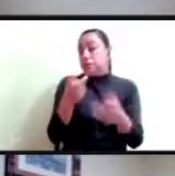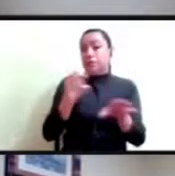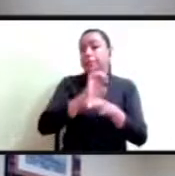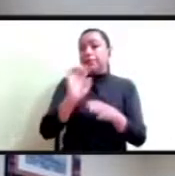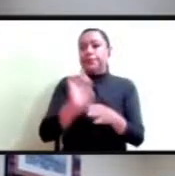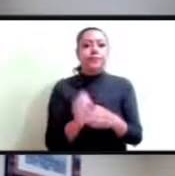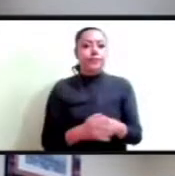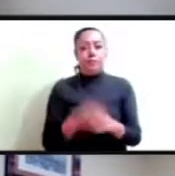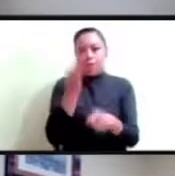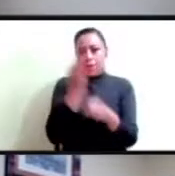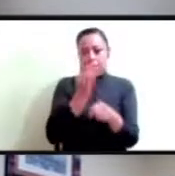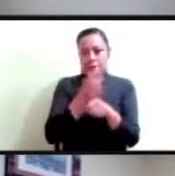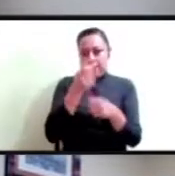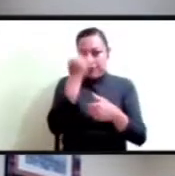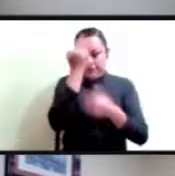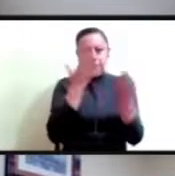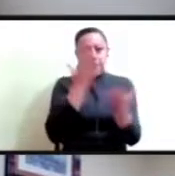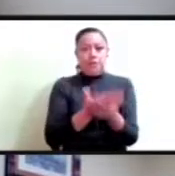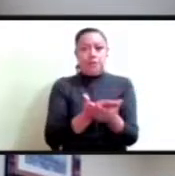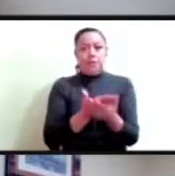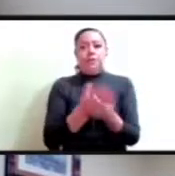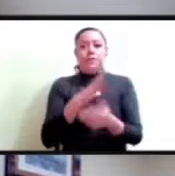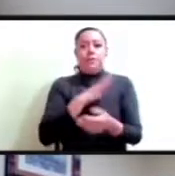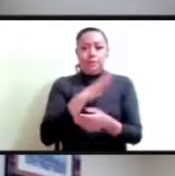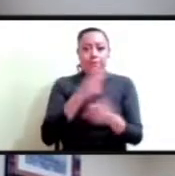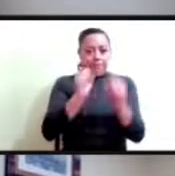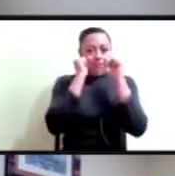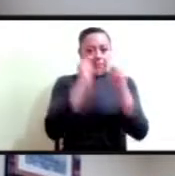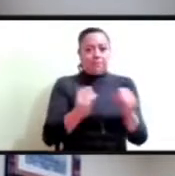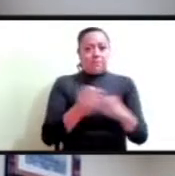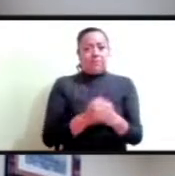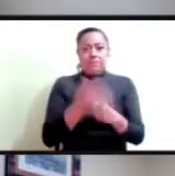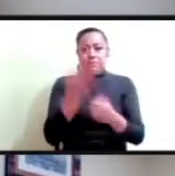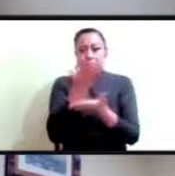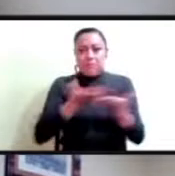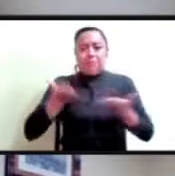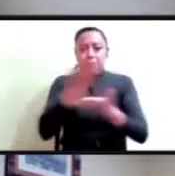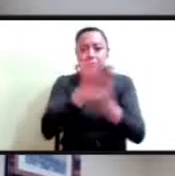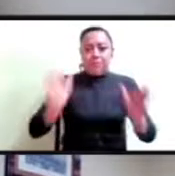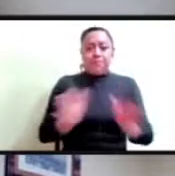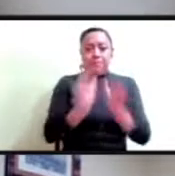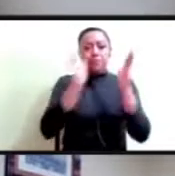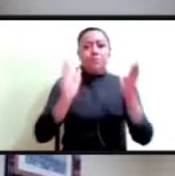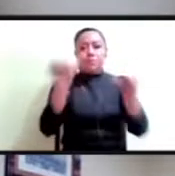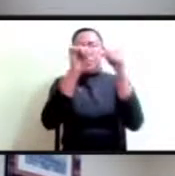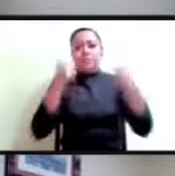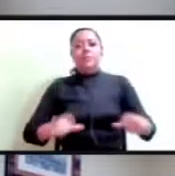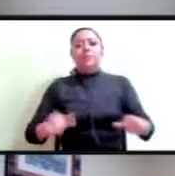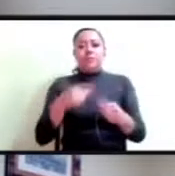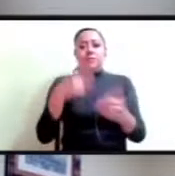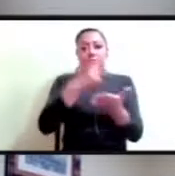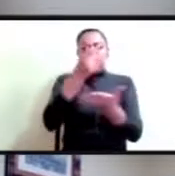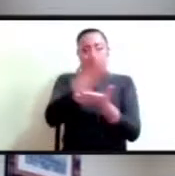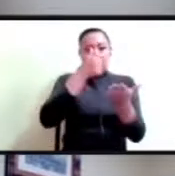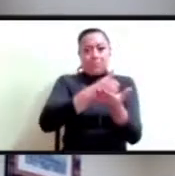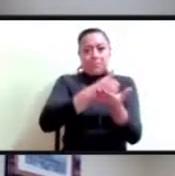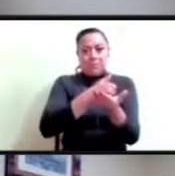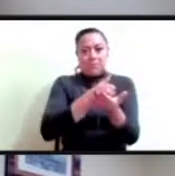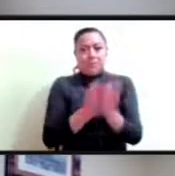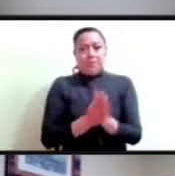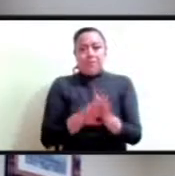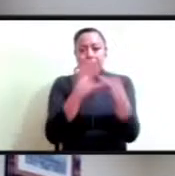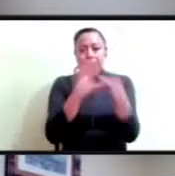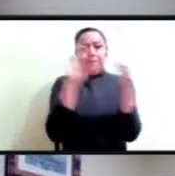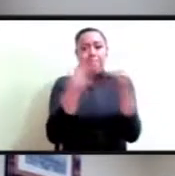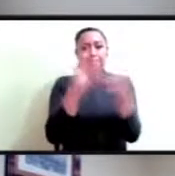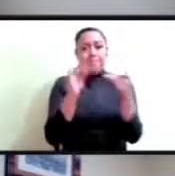presente iniciativa consiste en fortalecer la promoción de artesanías en la ciudad, proporcionar a las y a